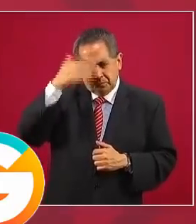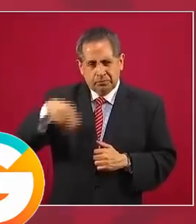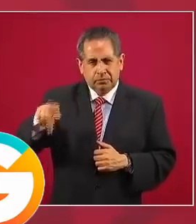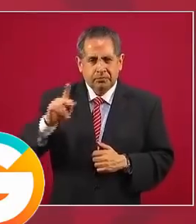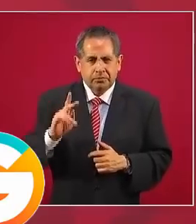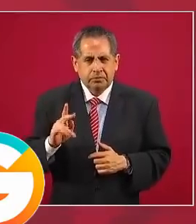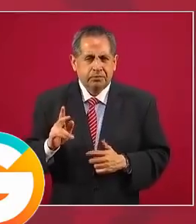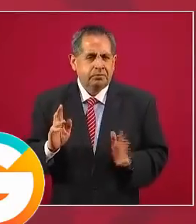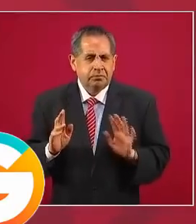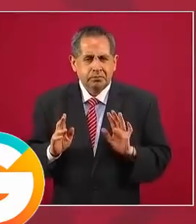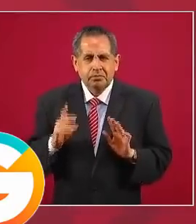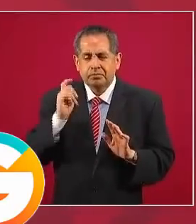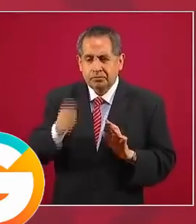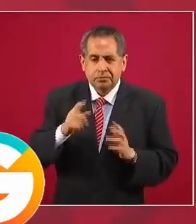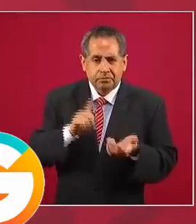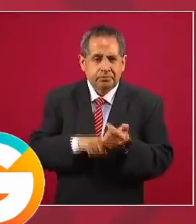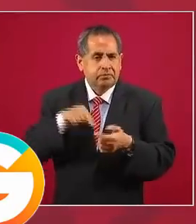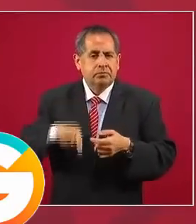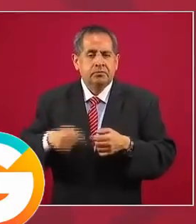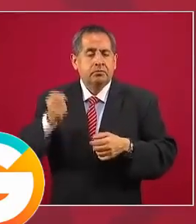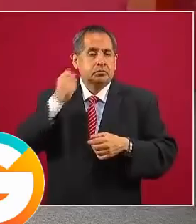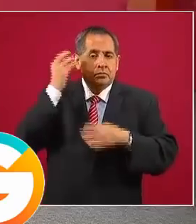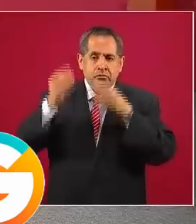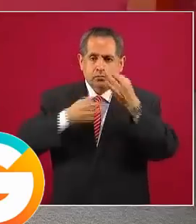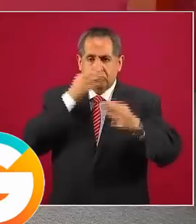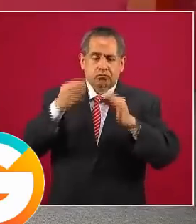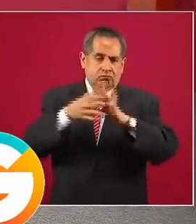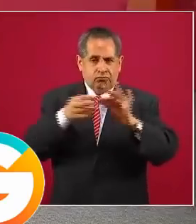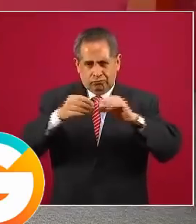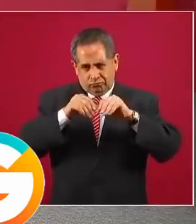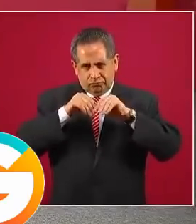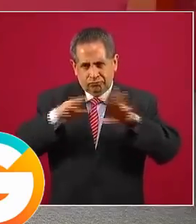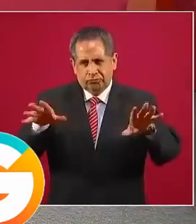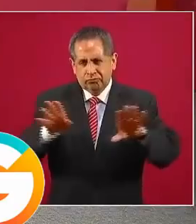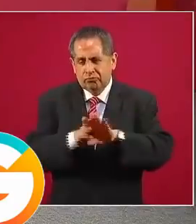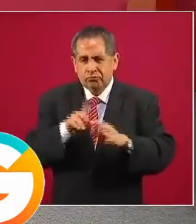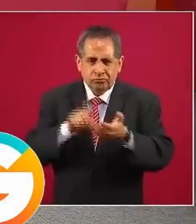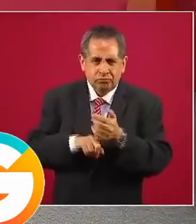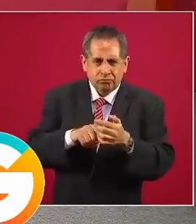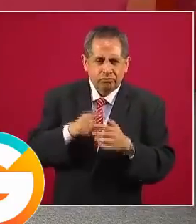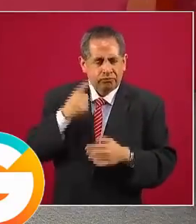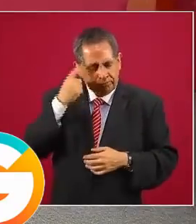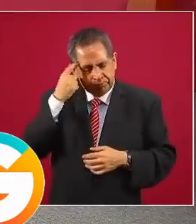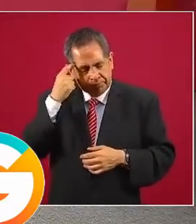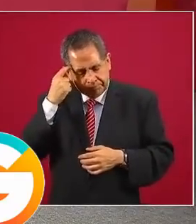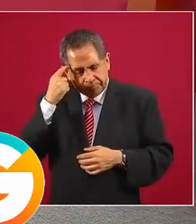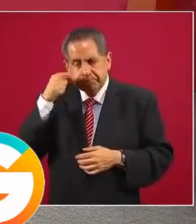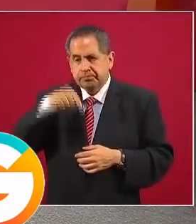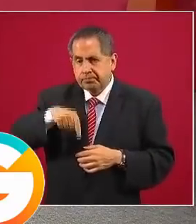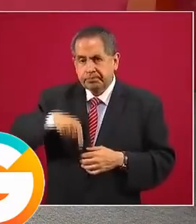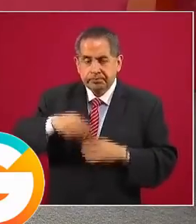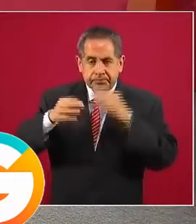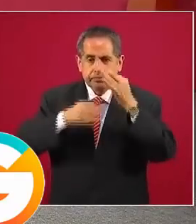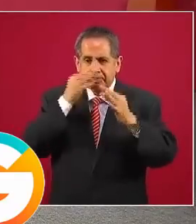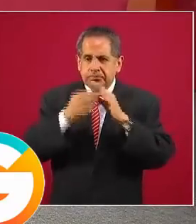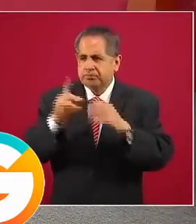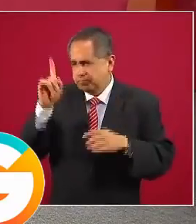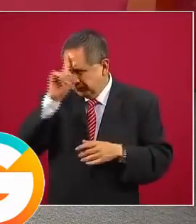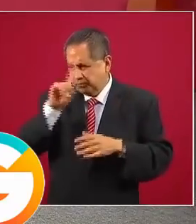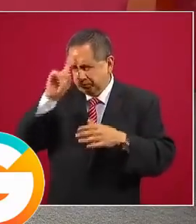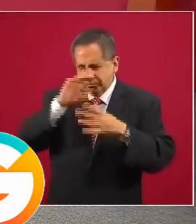pero hemos quedado de que aquí en estas conferencias siempre vamos a buscar